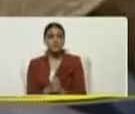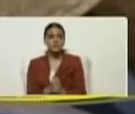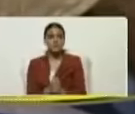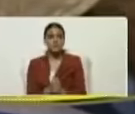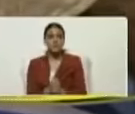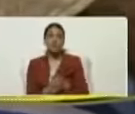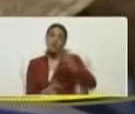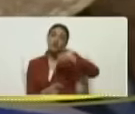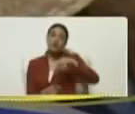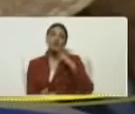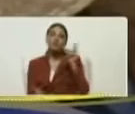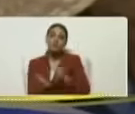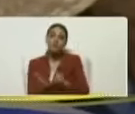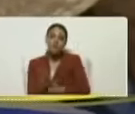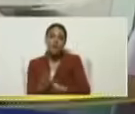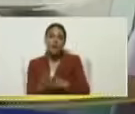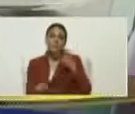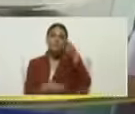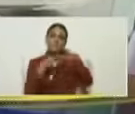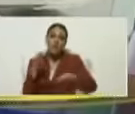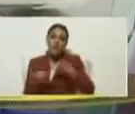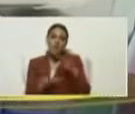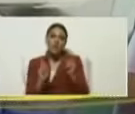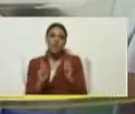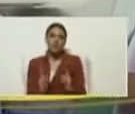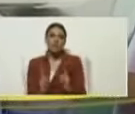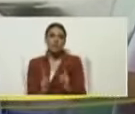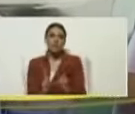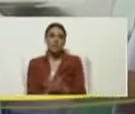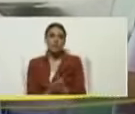Somos una realidad política.